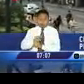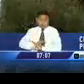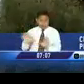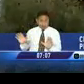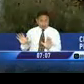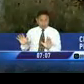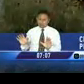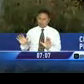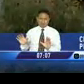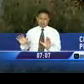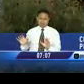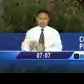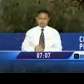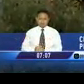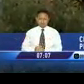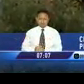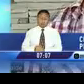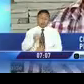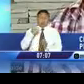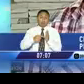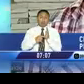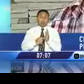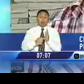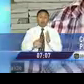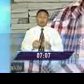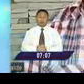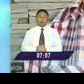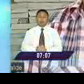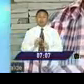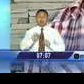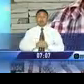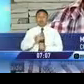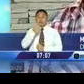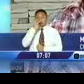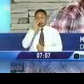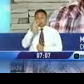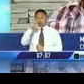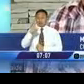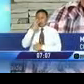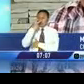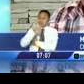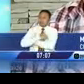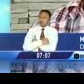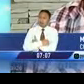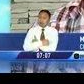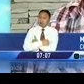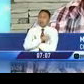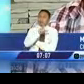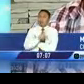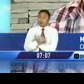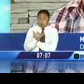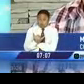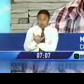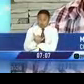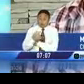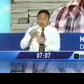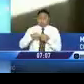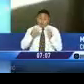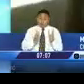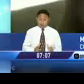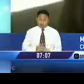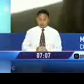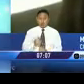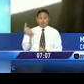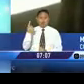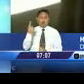la red social que mucho estimula la parte visual del ser humano. Lo que menos deben hacer en este momento los quiteños